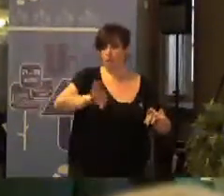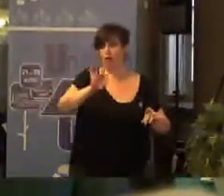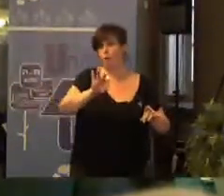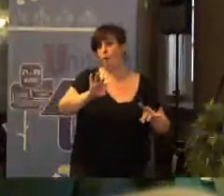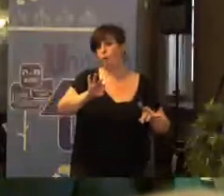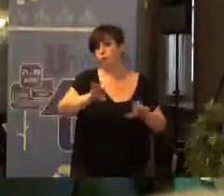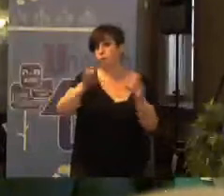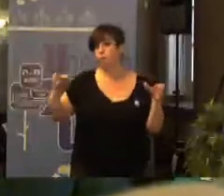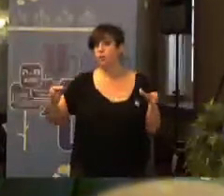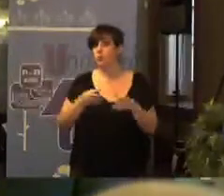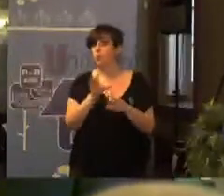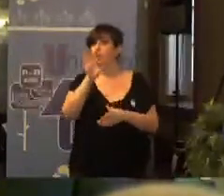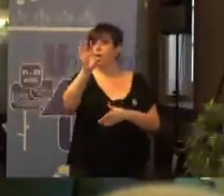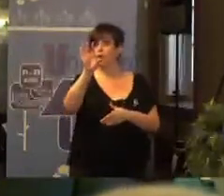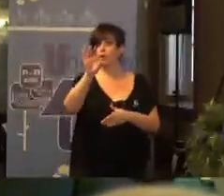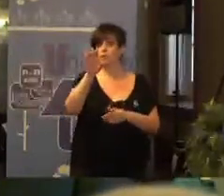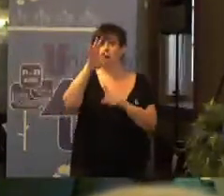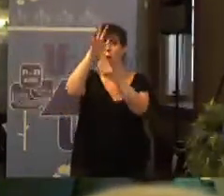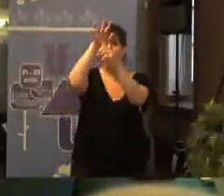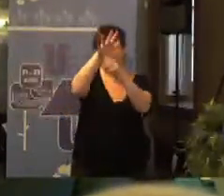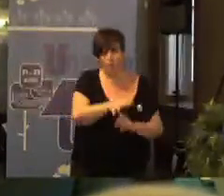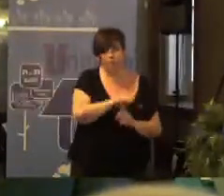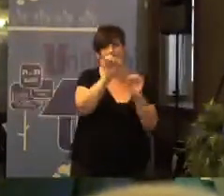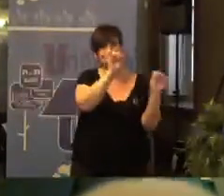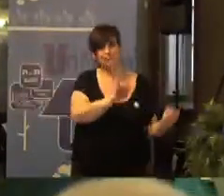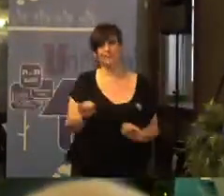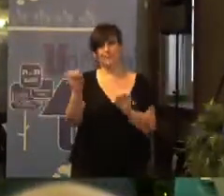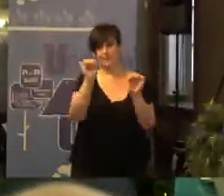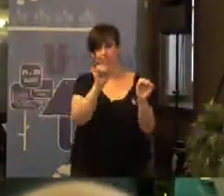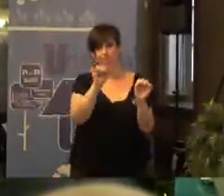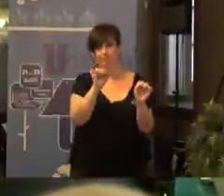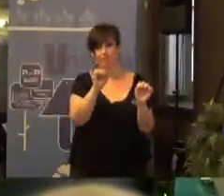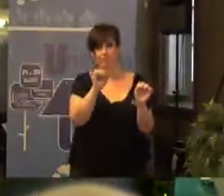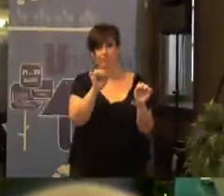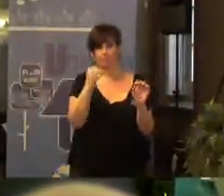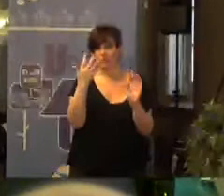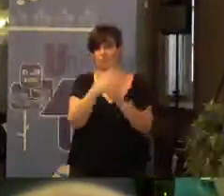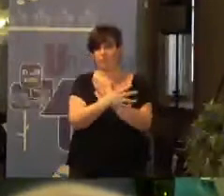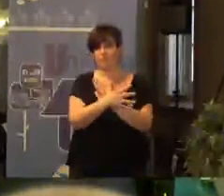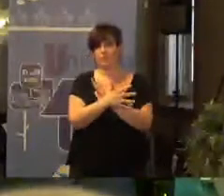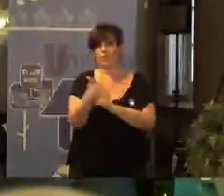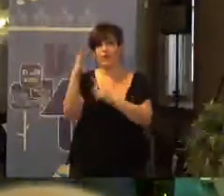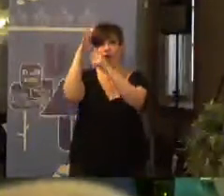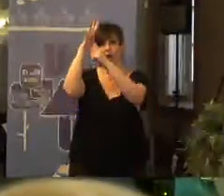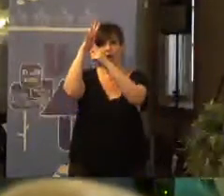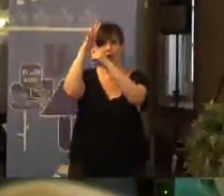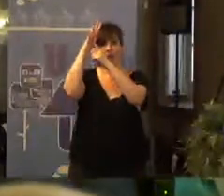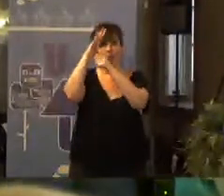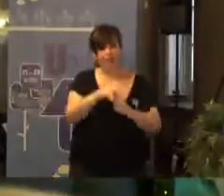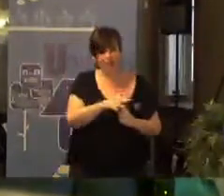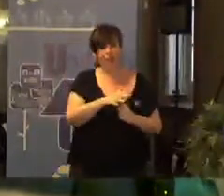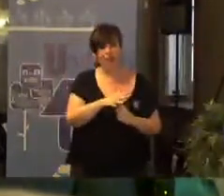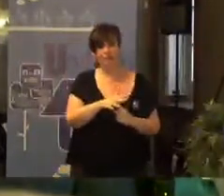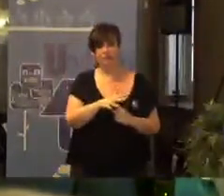identidade dunha nación oprimida, polo tanto, que defenden e apoian un nacionalismo emancipador e non un